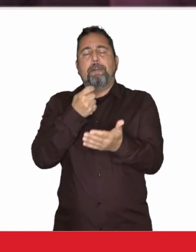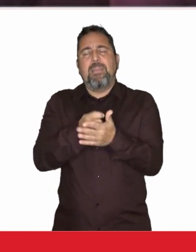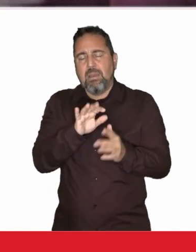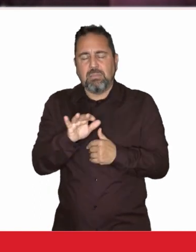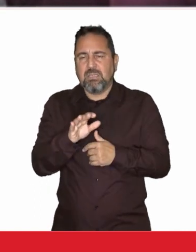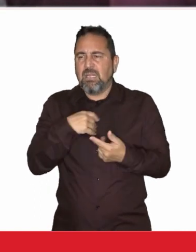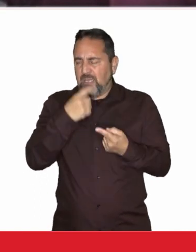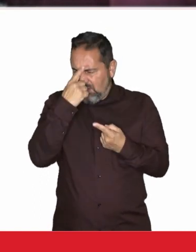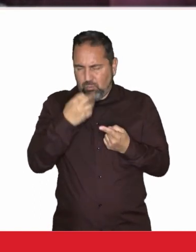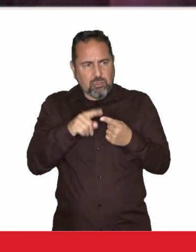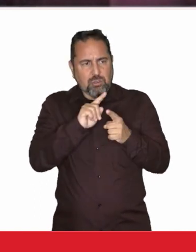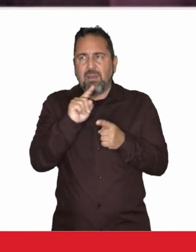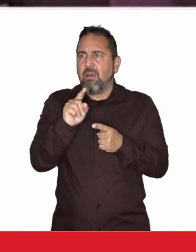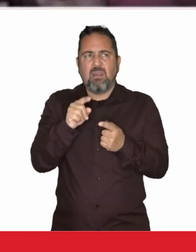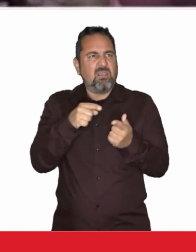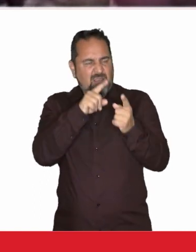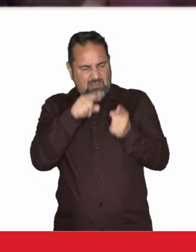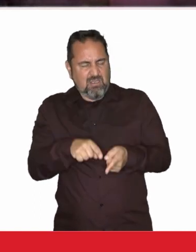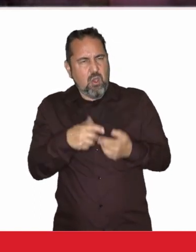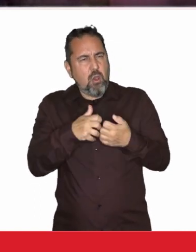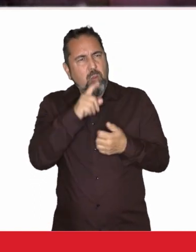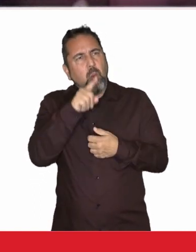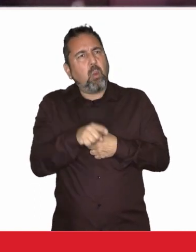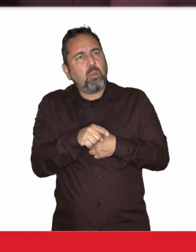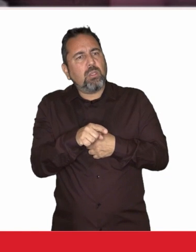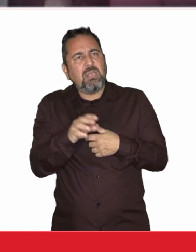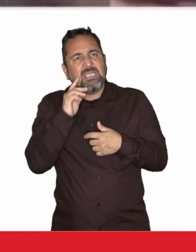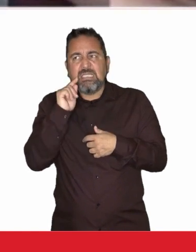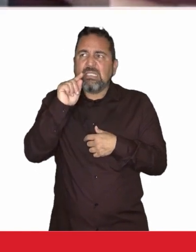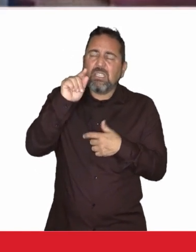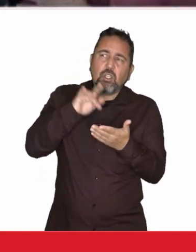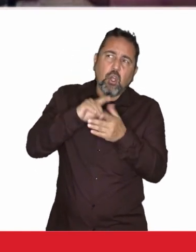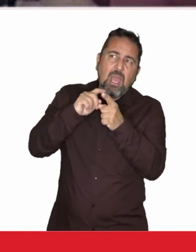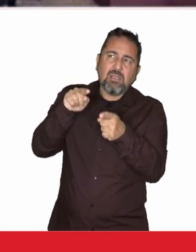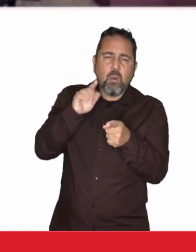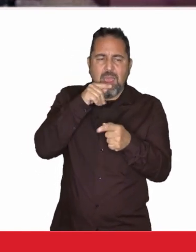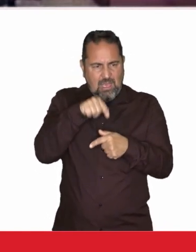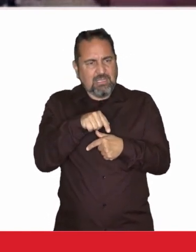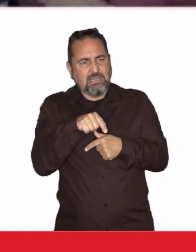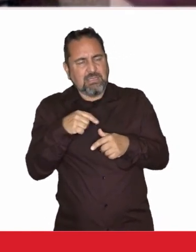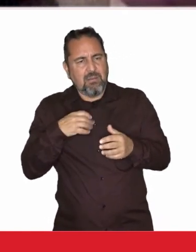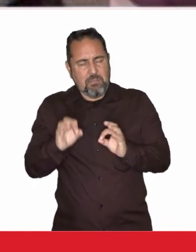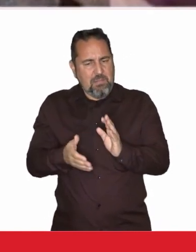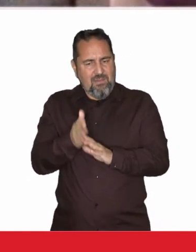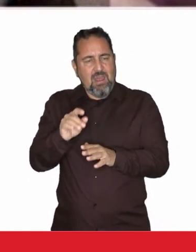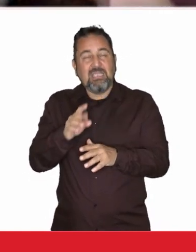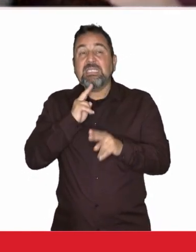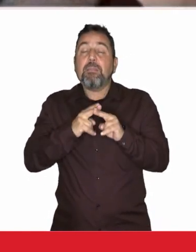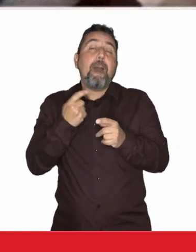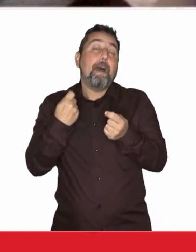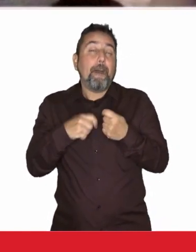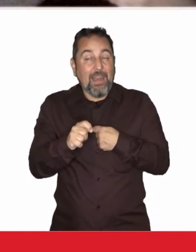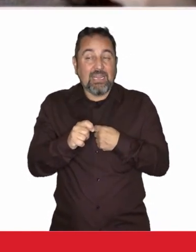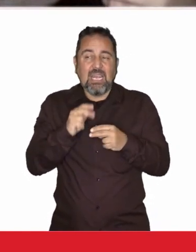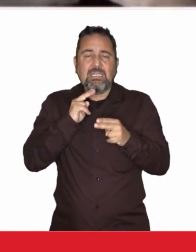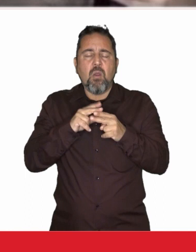pagar y de repente tienes un montón de productos que dices, ¿qué pintan estos aquí? Cuando no están en donde les correspondería en la tienda. Y es lo que se llama como la